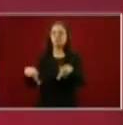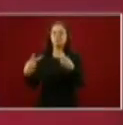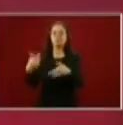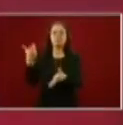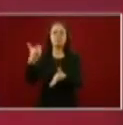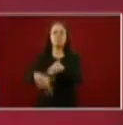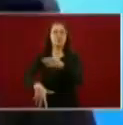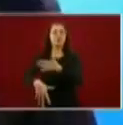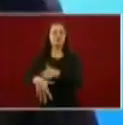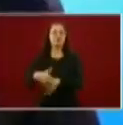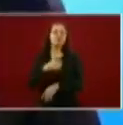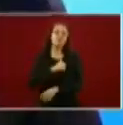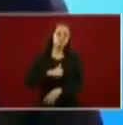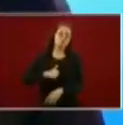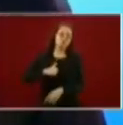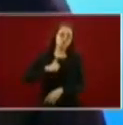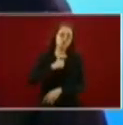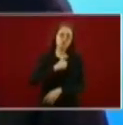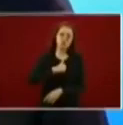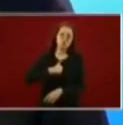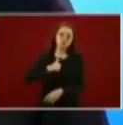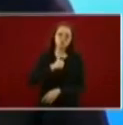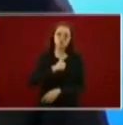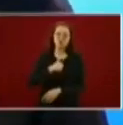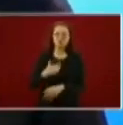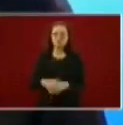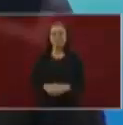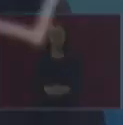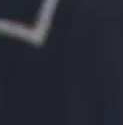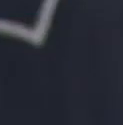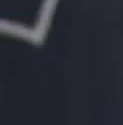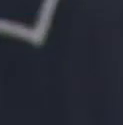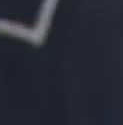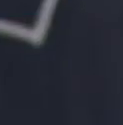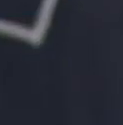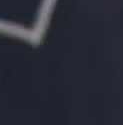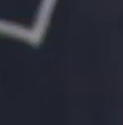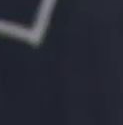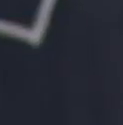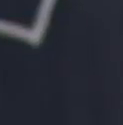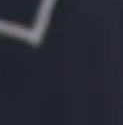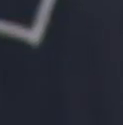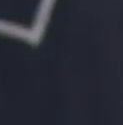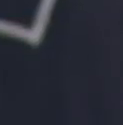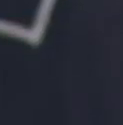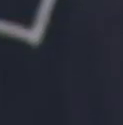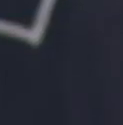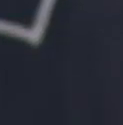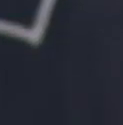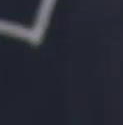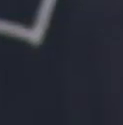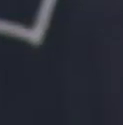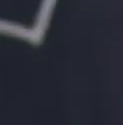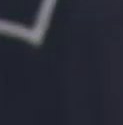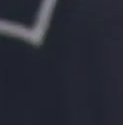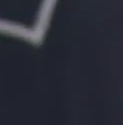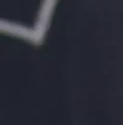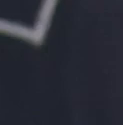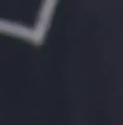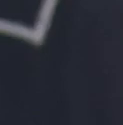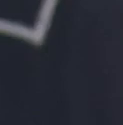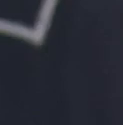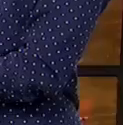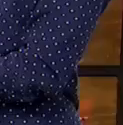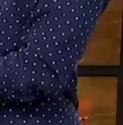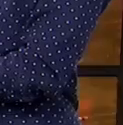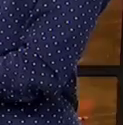más. Sí, pero pues bueno, ahí está estos 5 destinos de este avión presidencial. Mientras tanto, vamos a pasar a otras cosas. Les voy a platicar,